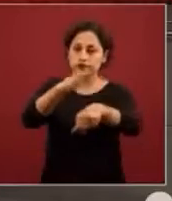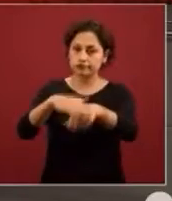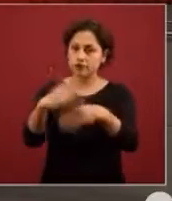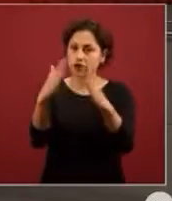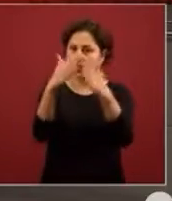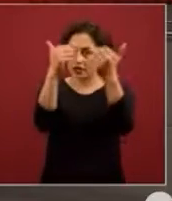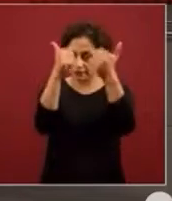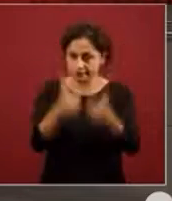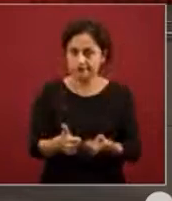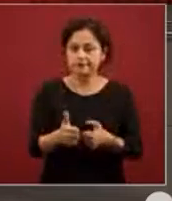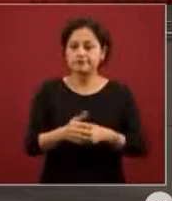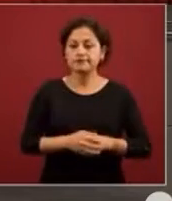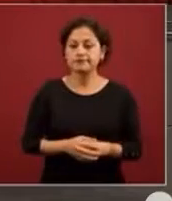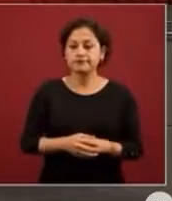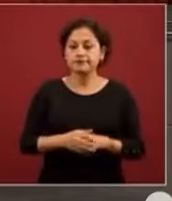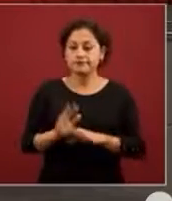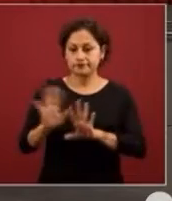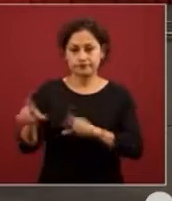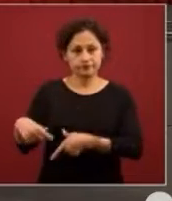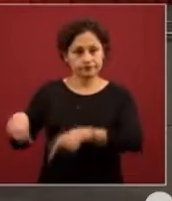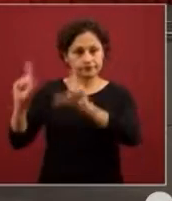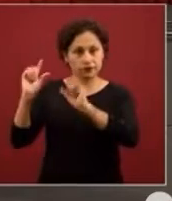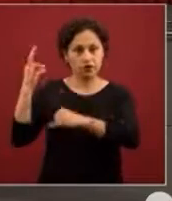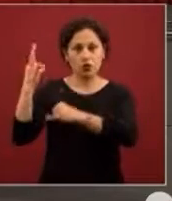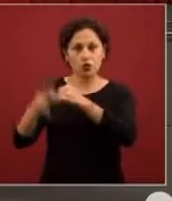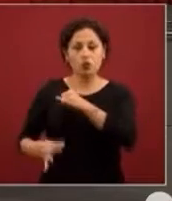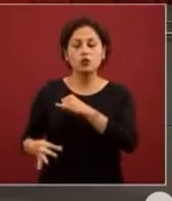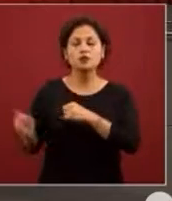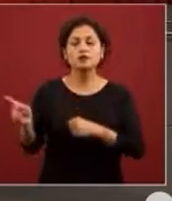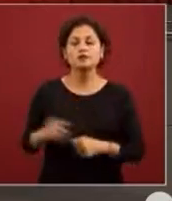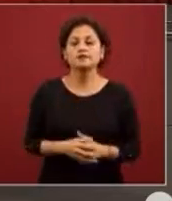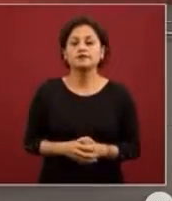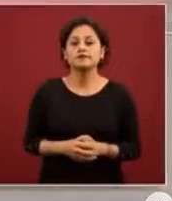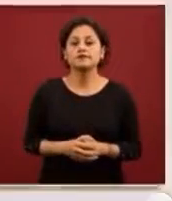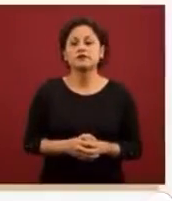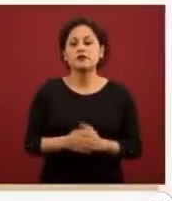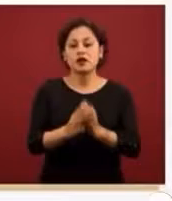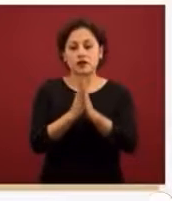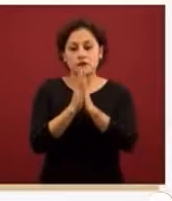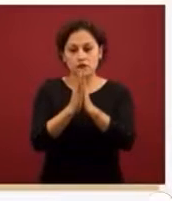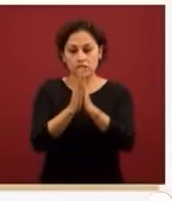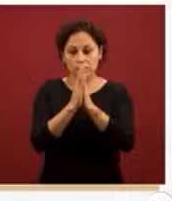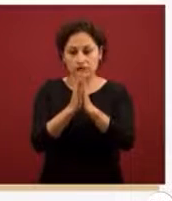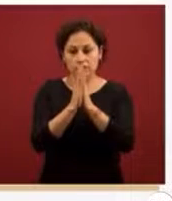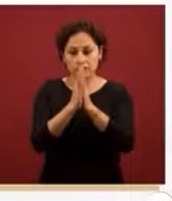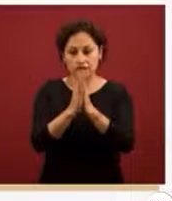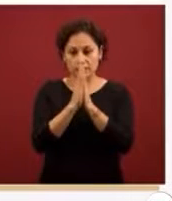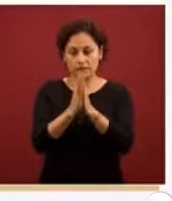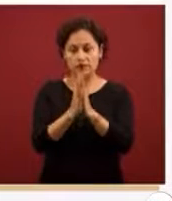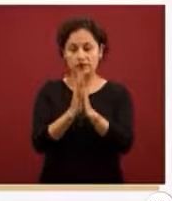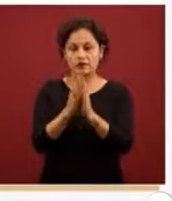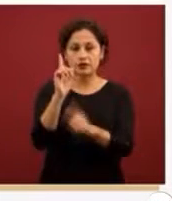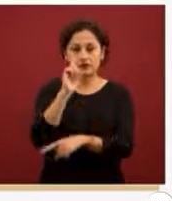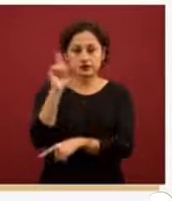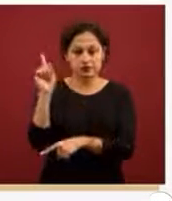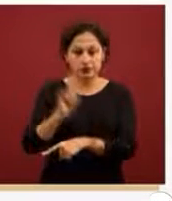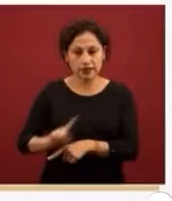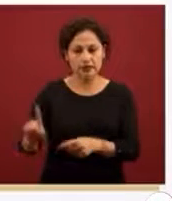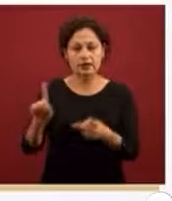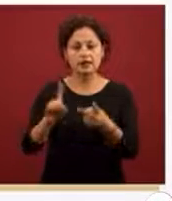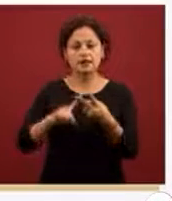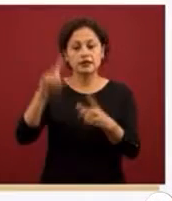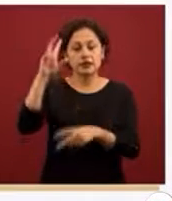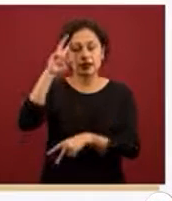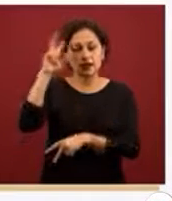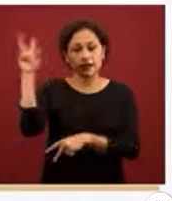y si no me equivoco es la última hacemos un llamado muy específico a la gente de zacatecas y a la gente de